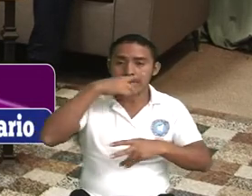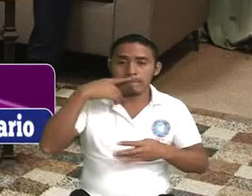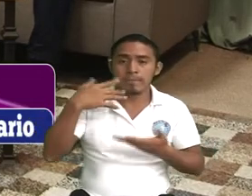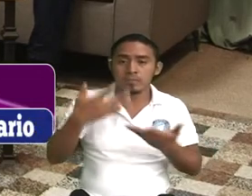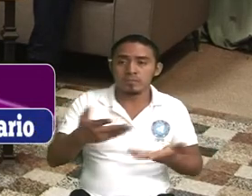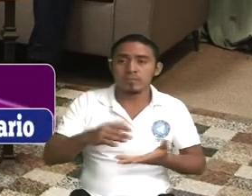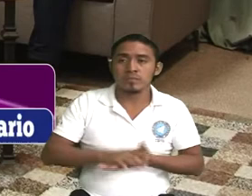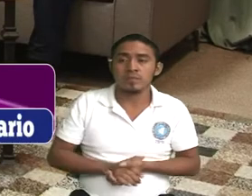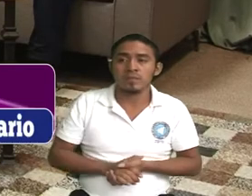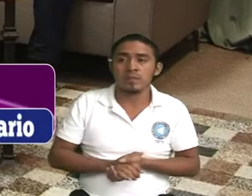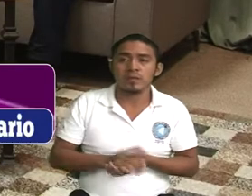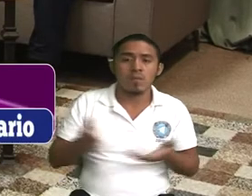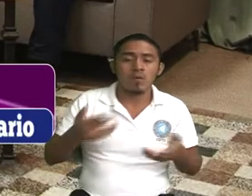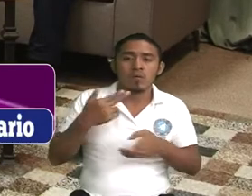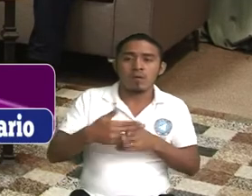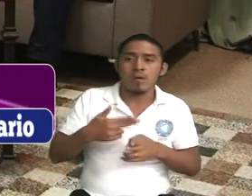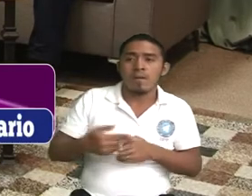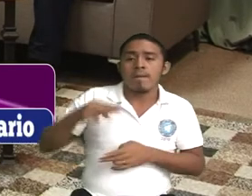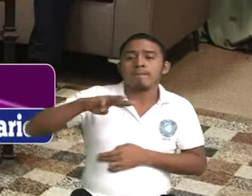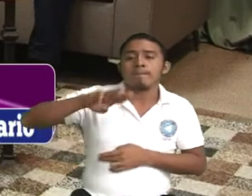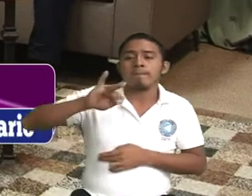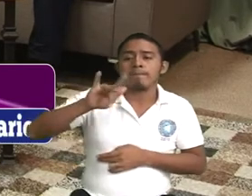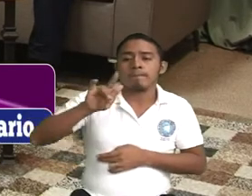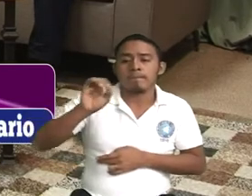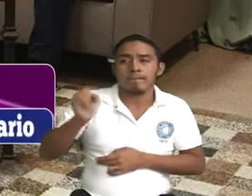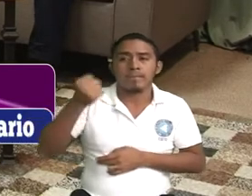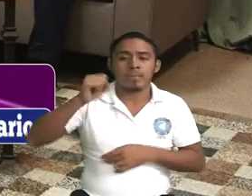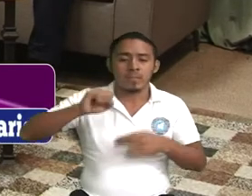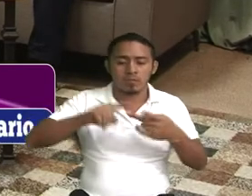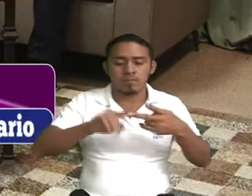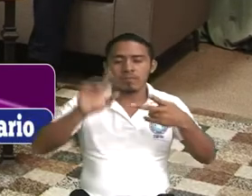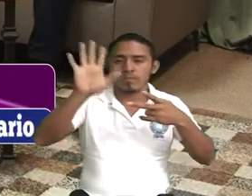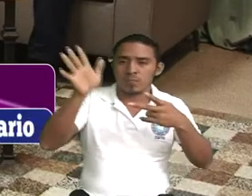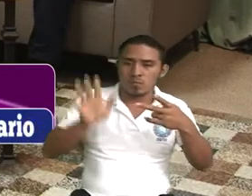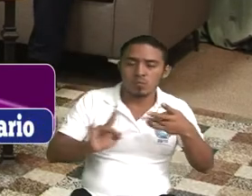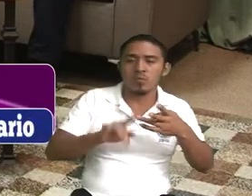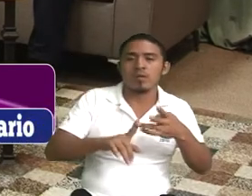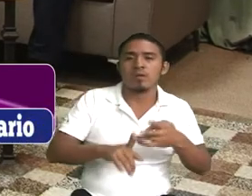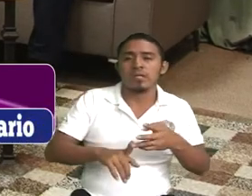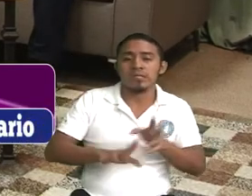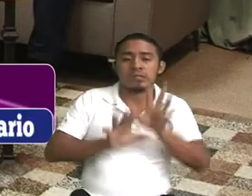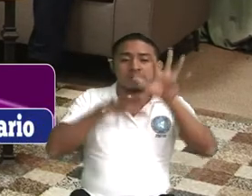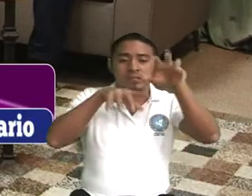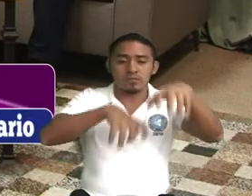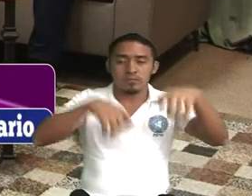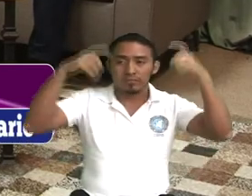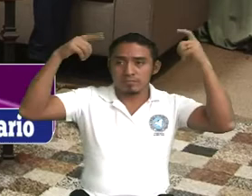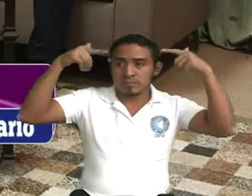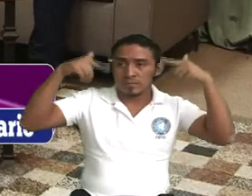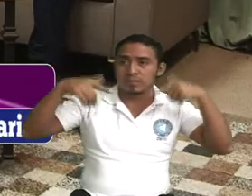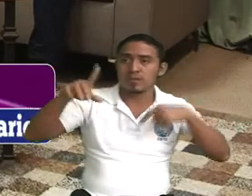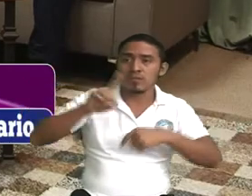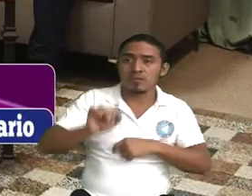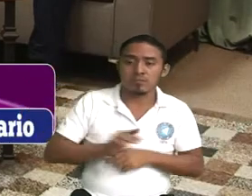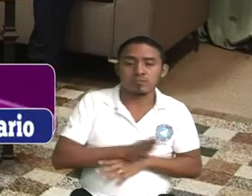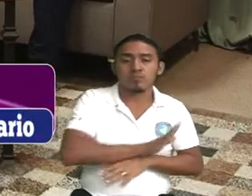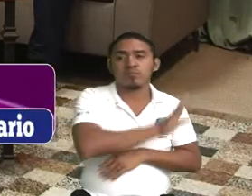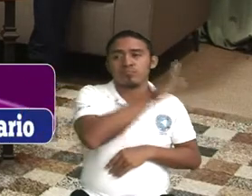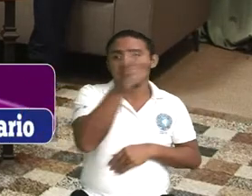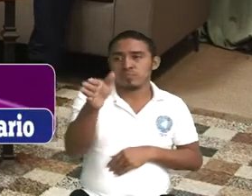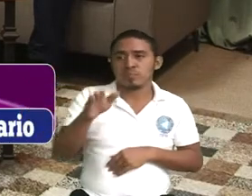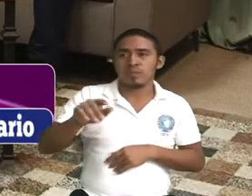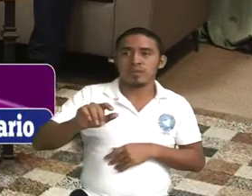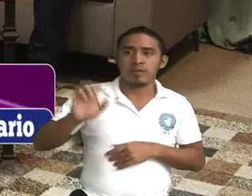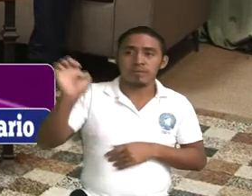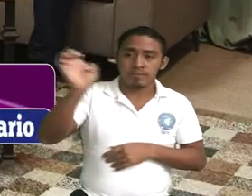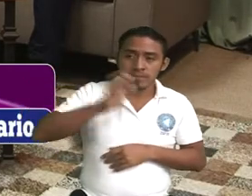tenemos los mitos y leyendas de León, Masaya, que van a estar visitando Estelí. Así que